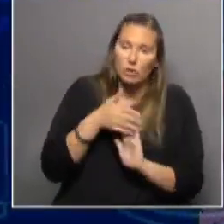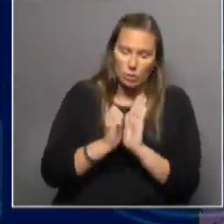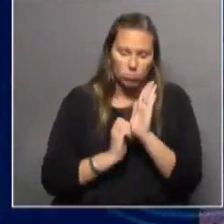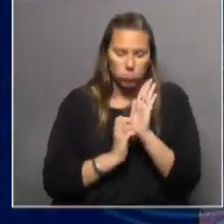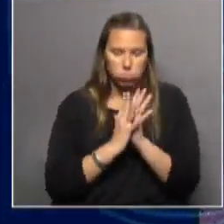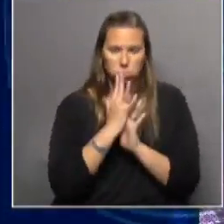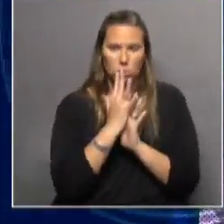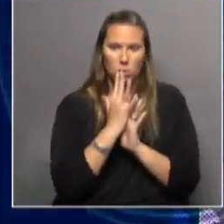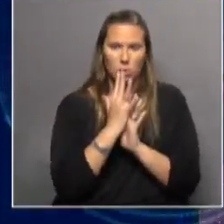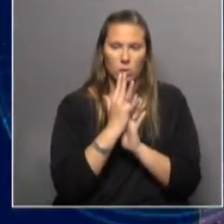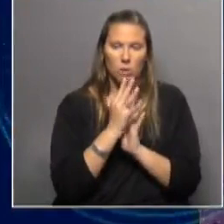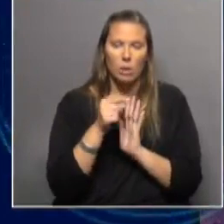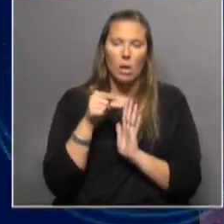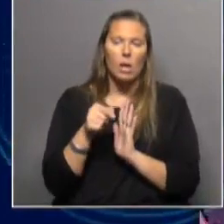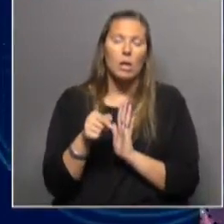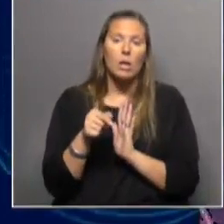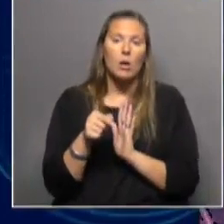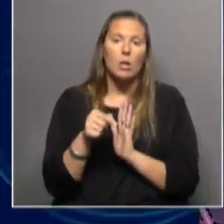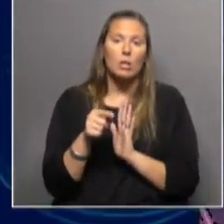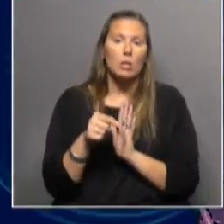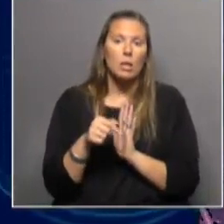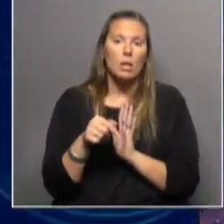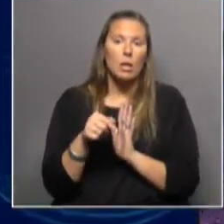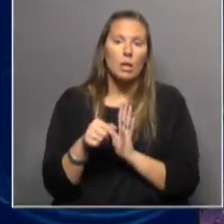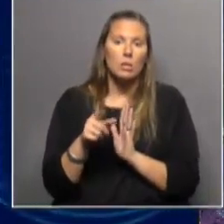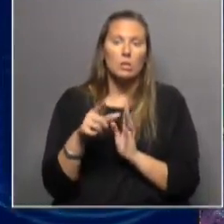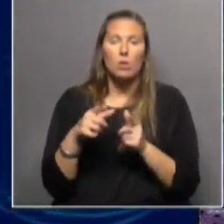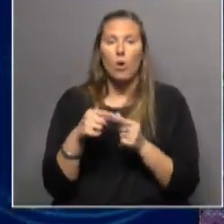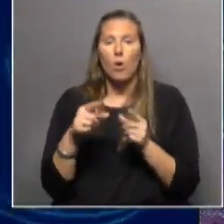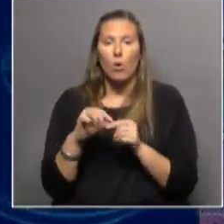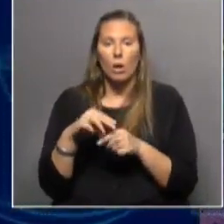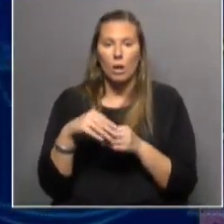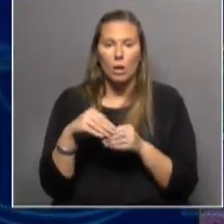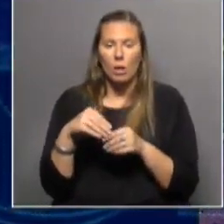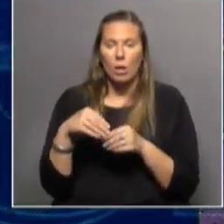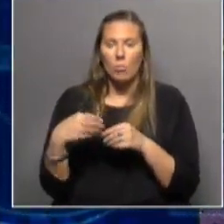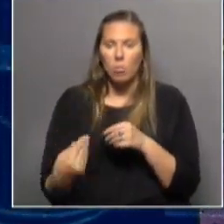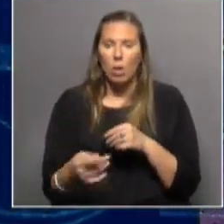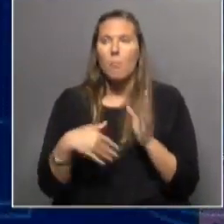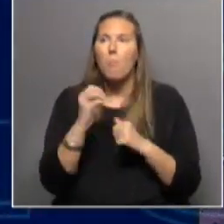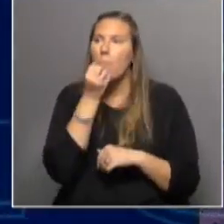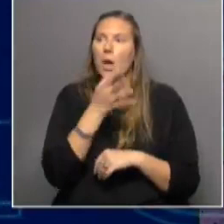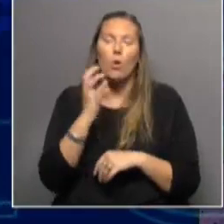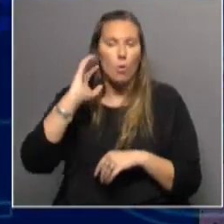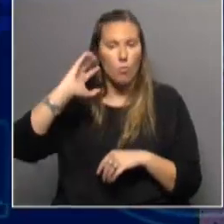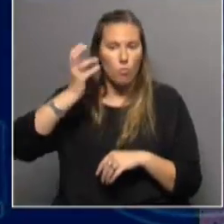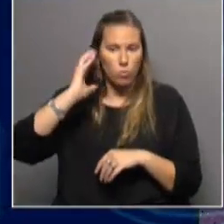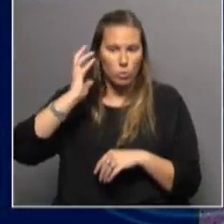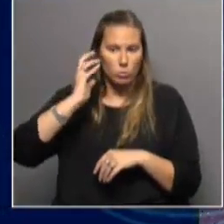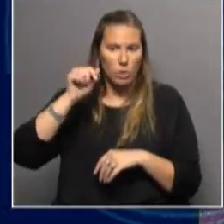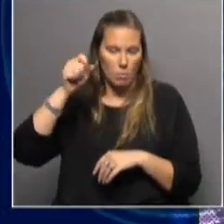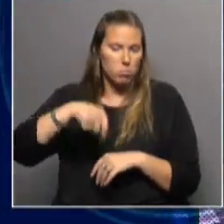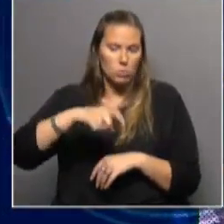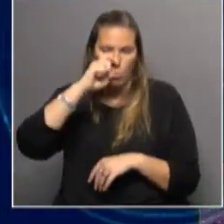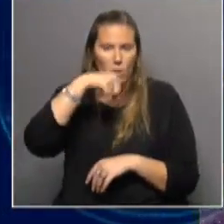y así es por lejos en hoja caduca la mejor fruta que tiene el país la tiene